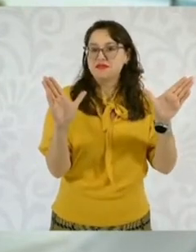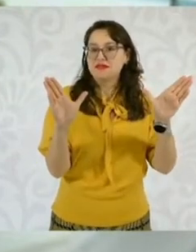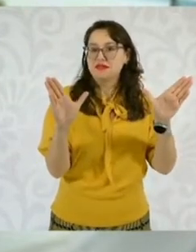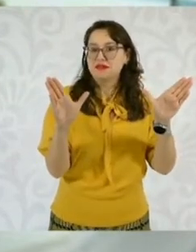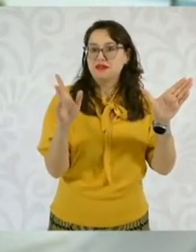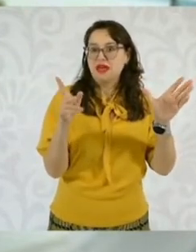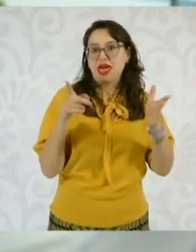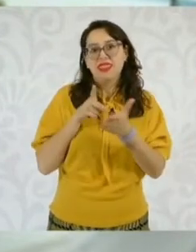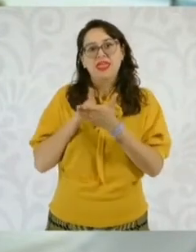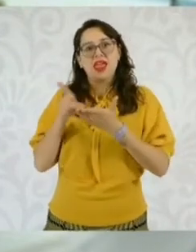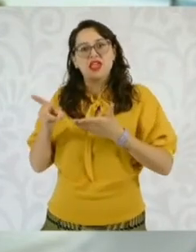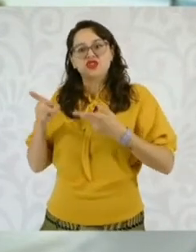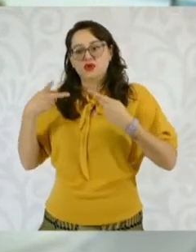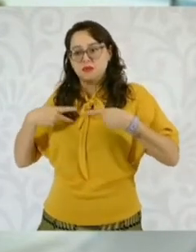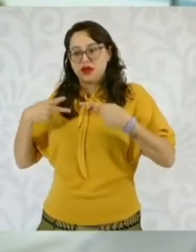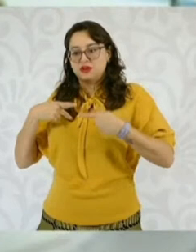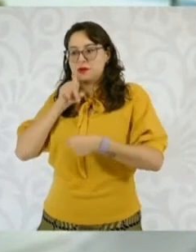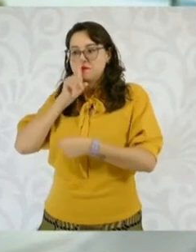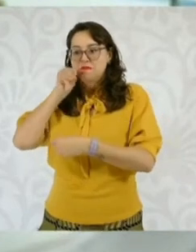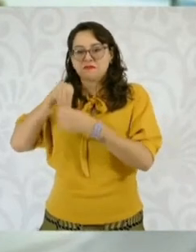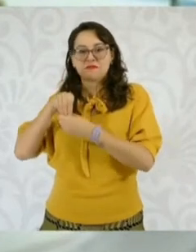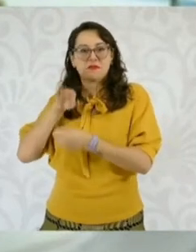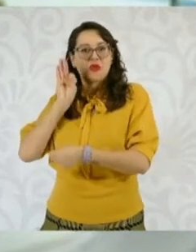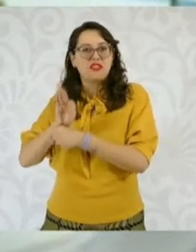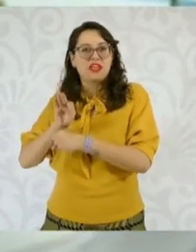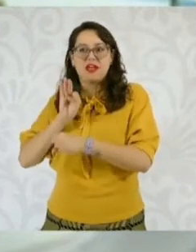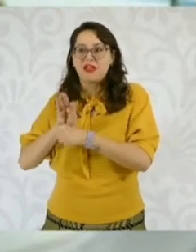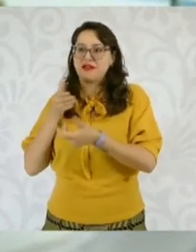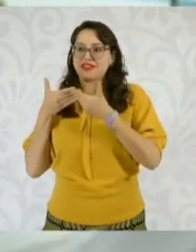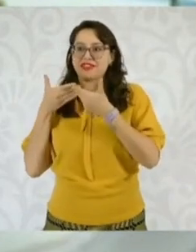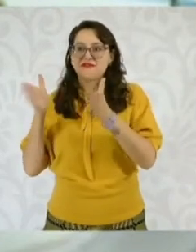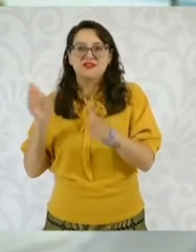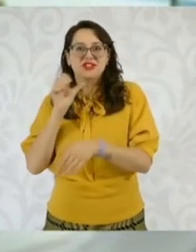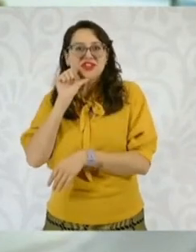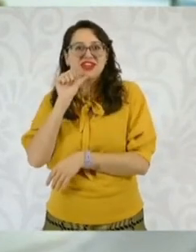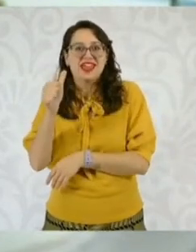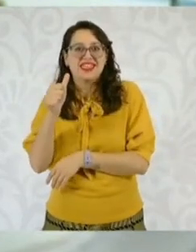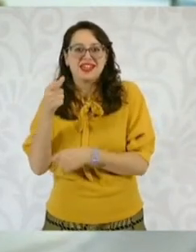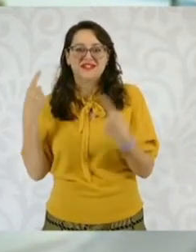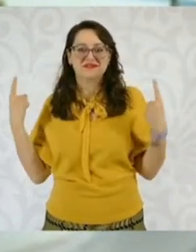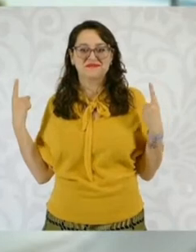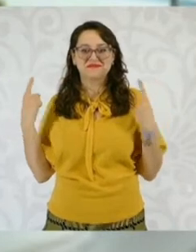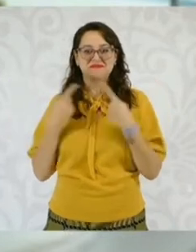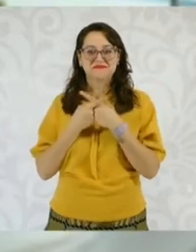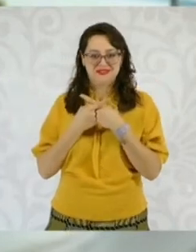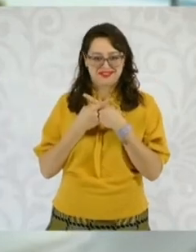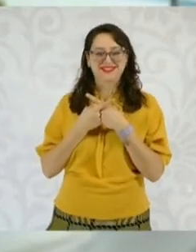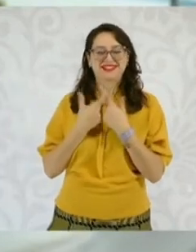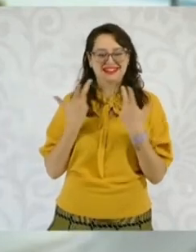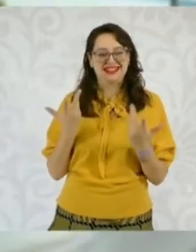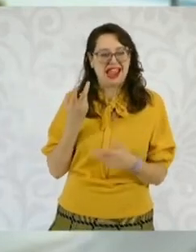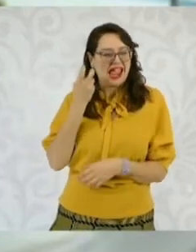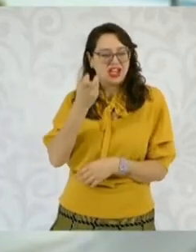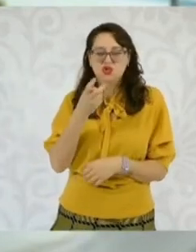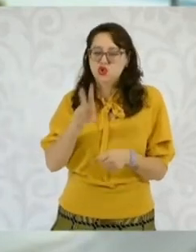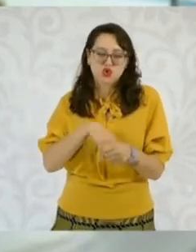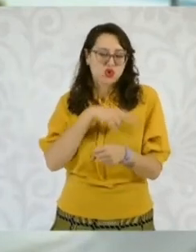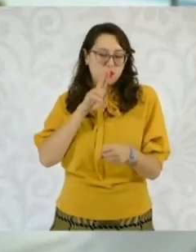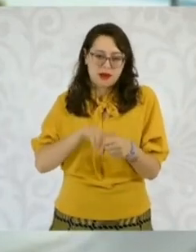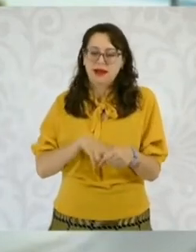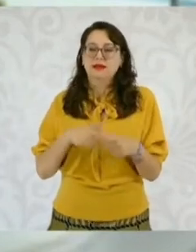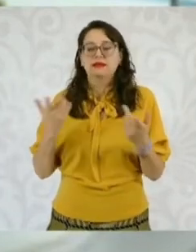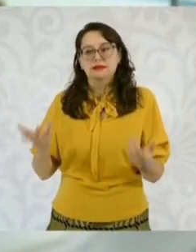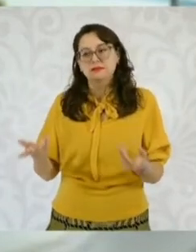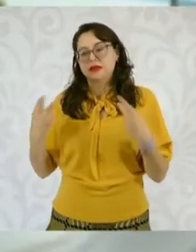pública, protección de datos es proteger al ciudadano de sus datos personales, como son biomédicos, como son su INE, como son sus